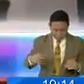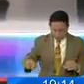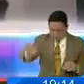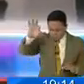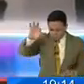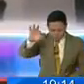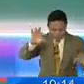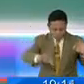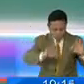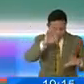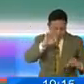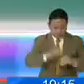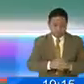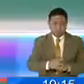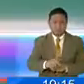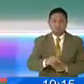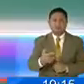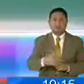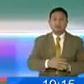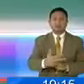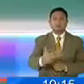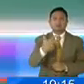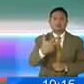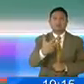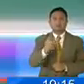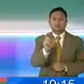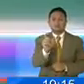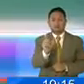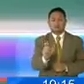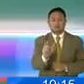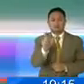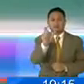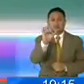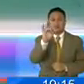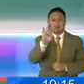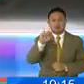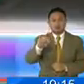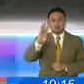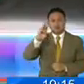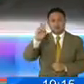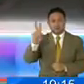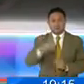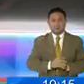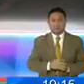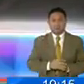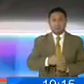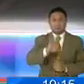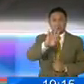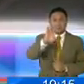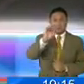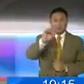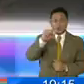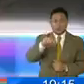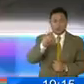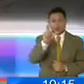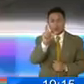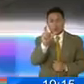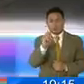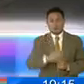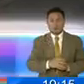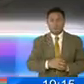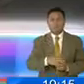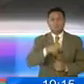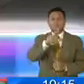armamento. En el inventario constan 3 cartuchos calibre 7.62, 40 calibre 2.23